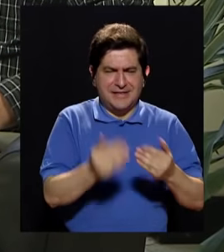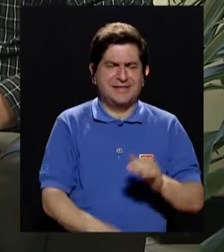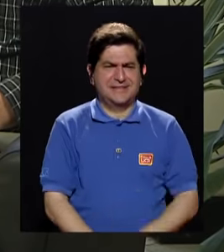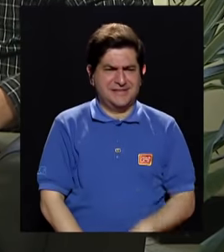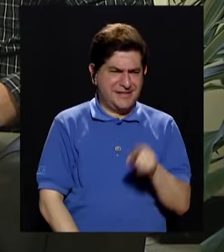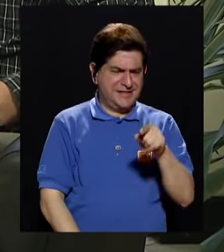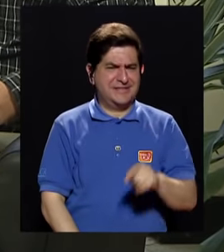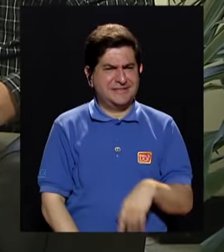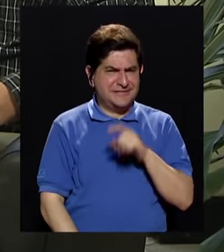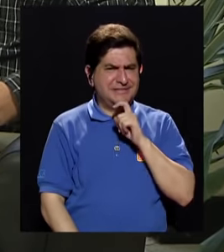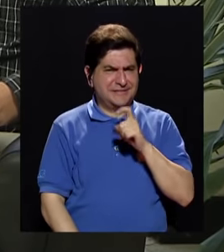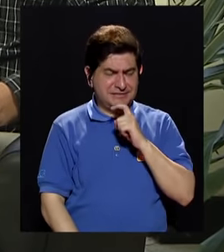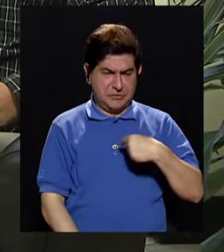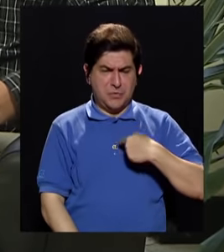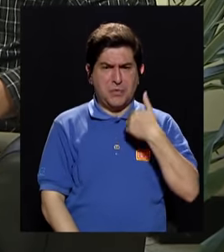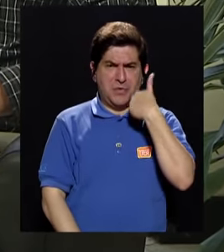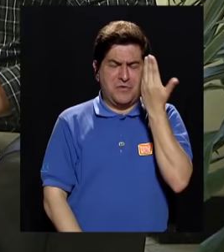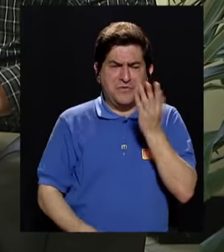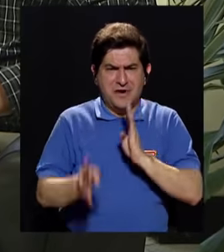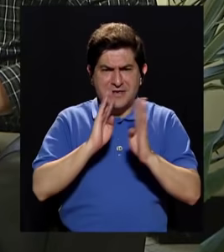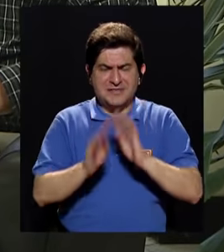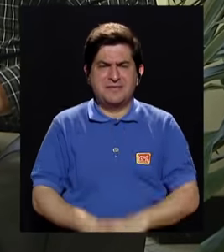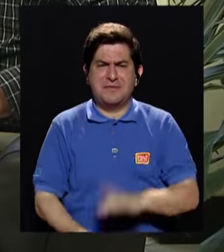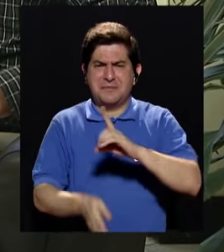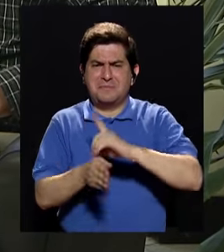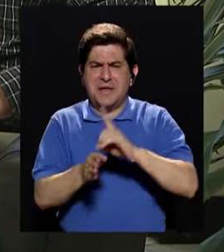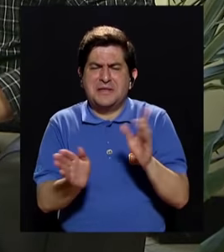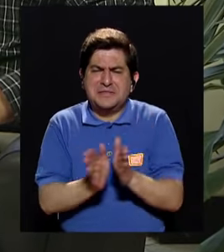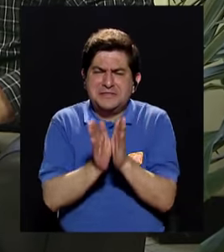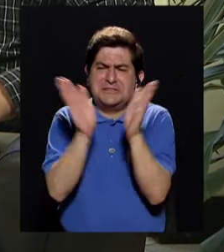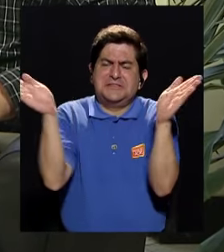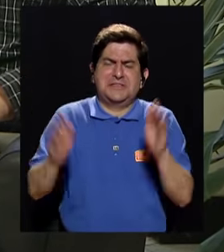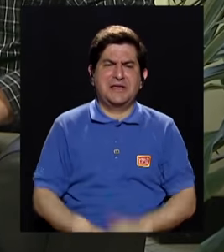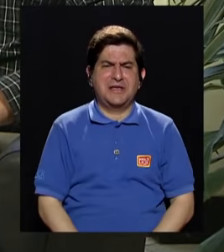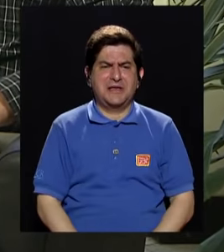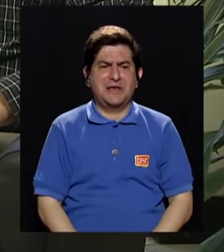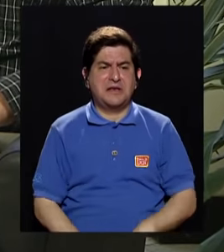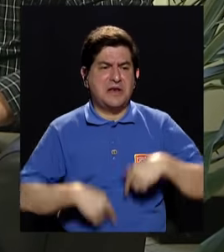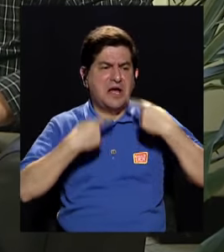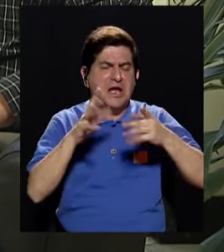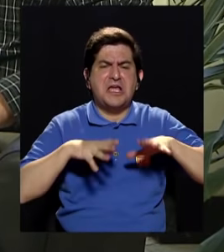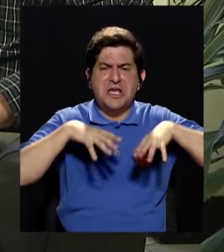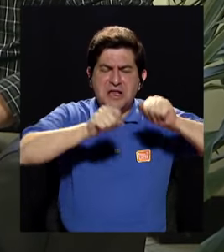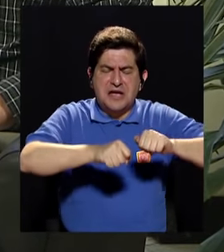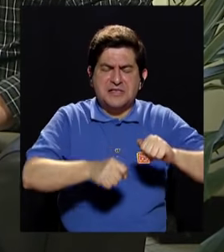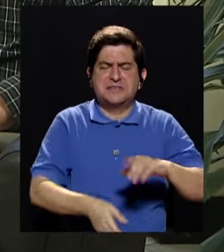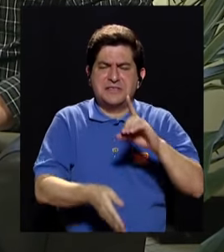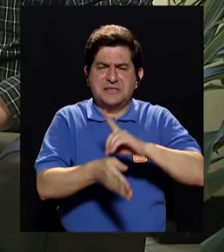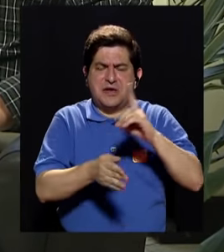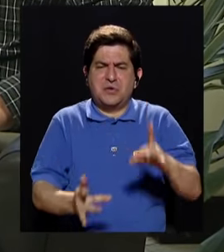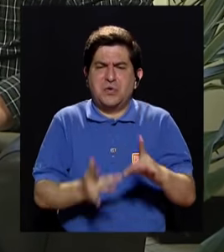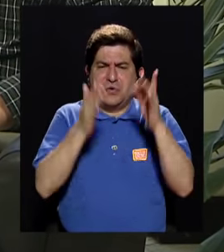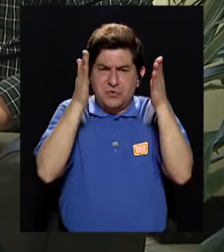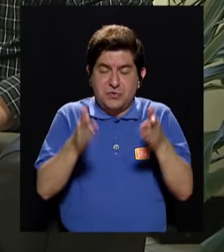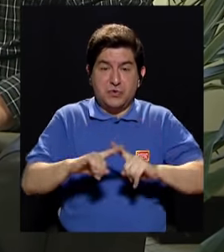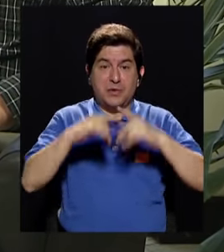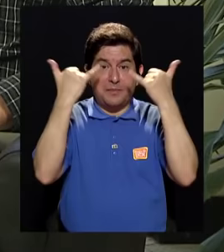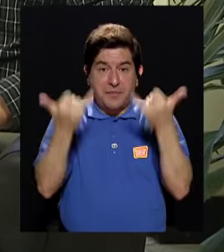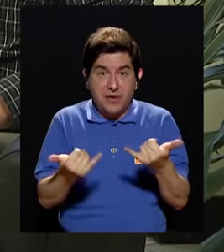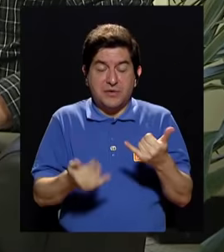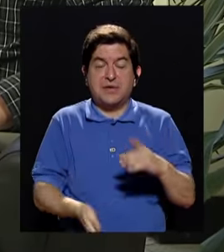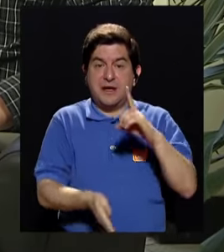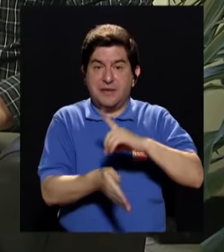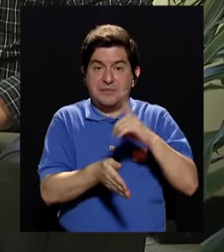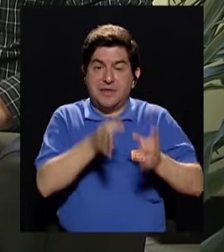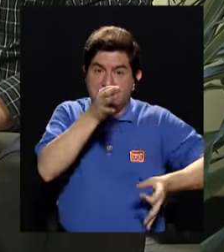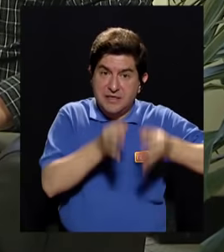las trae verdad porque uno para uno es muy fácil hablar de Medicina general debo ir a una consulta con un médico con algún especialista pero ya